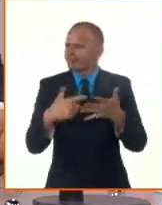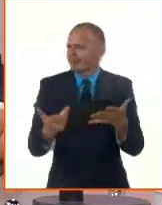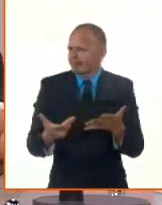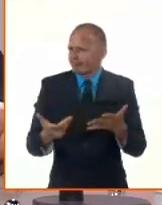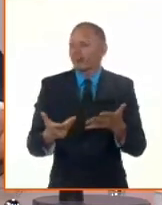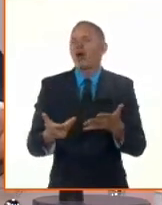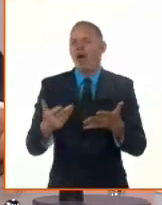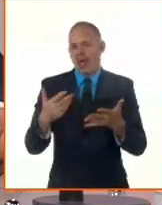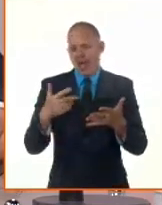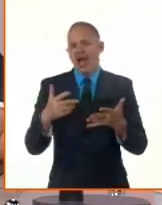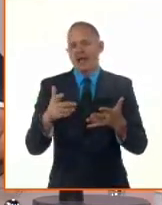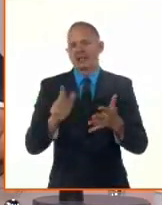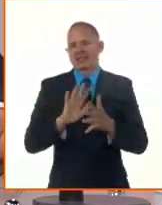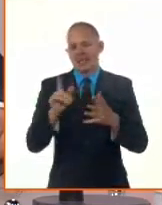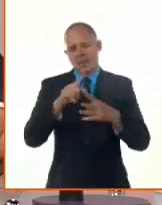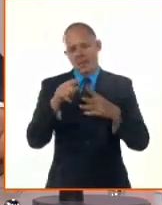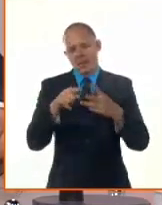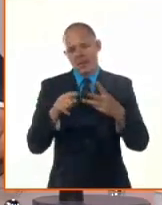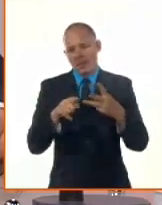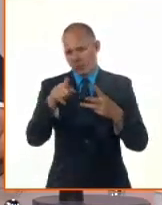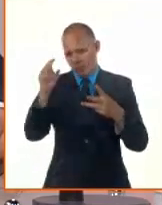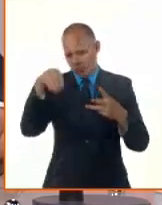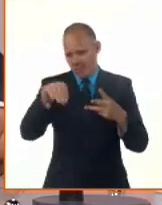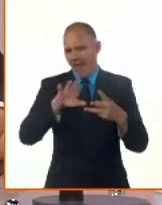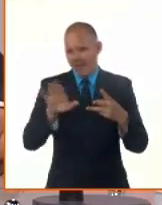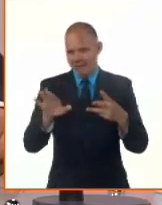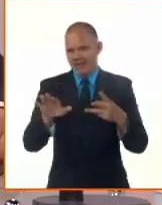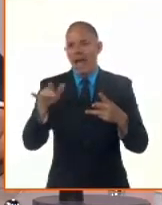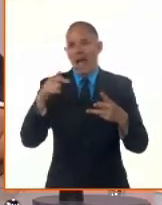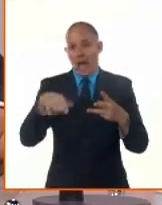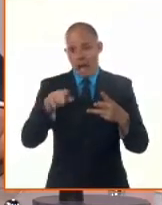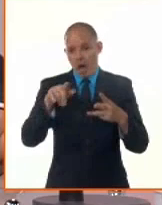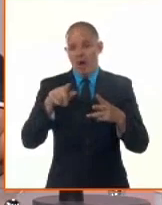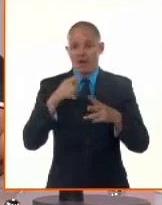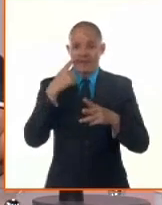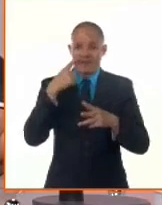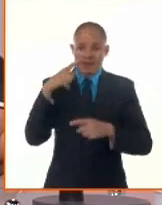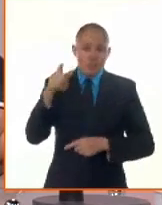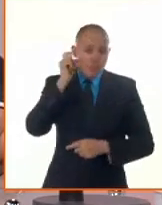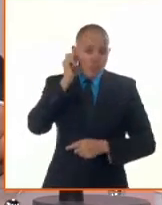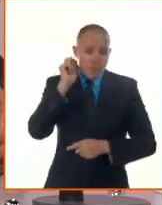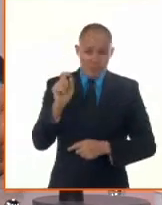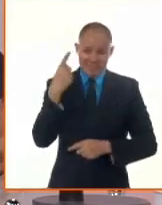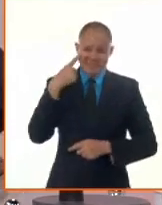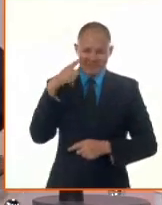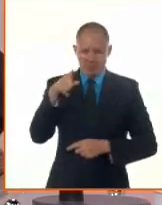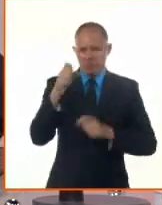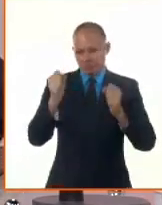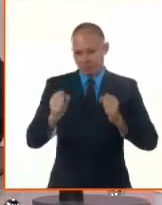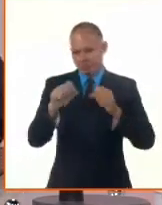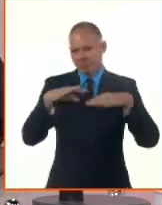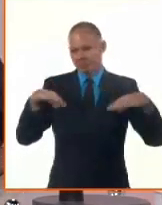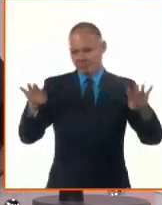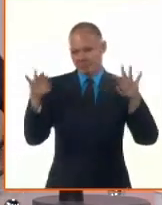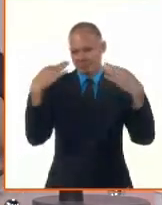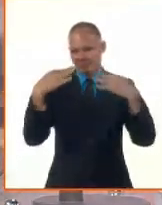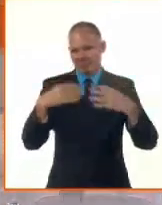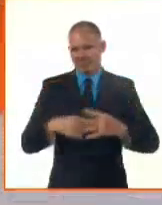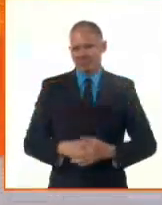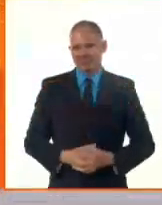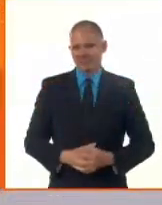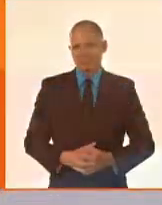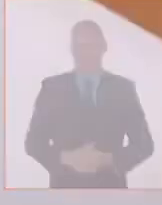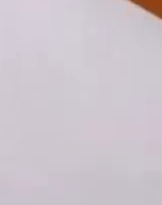como siempre les digo ya conoce nuestros temas conoce a mi primer invitada por favor que ese junto a nosotros